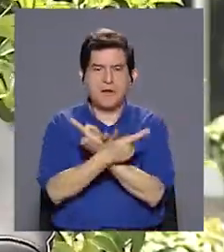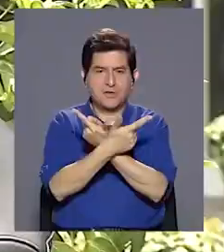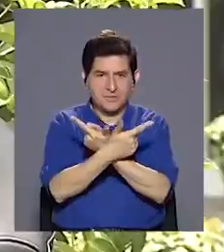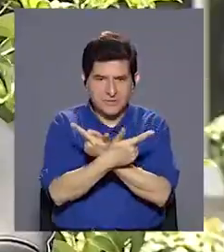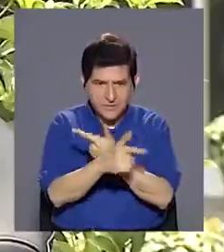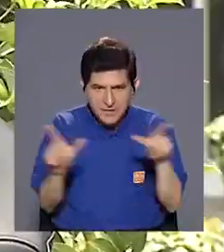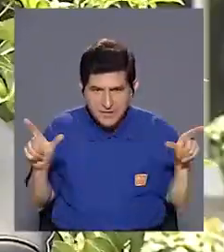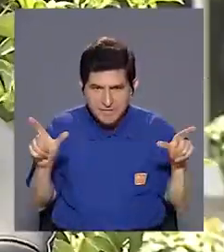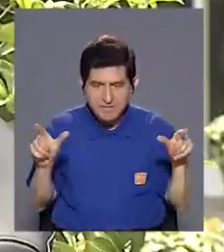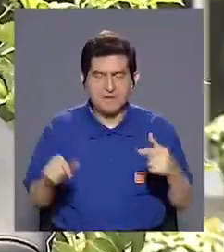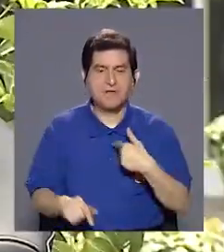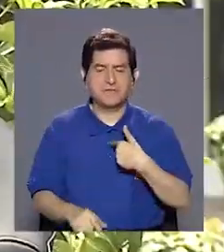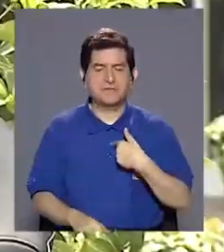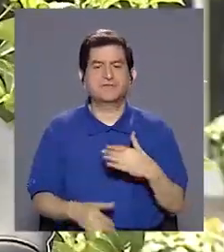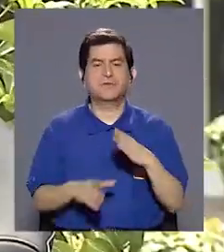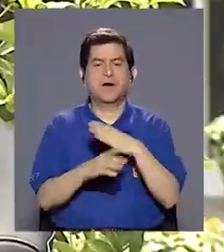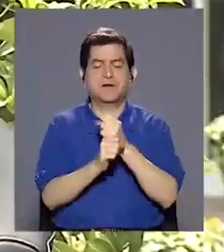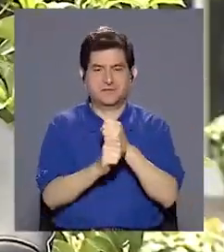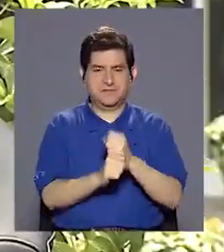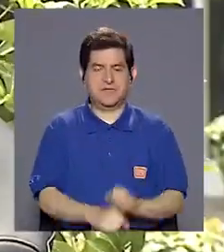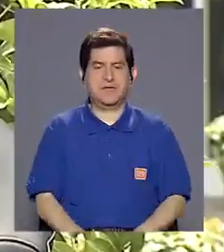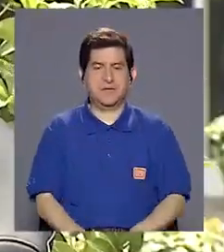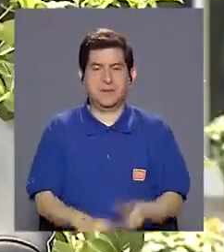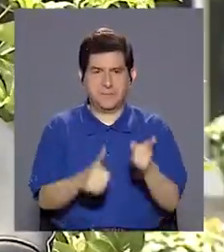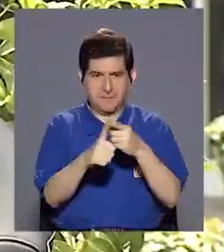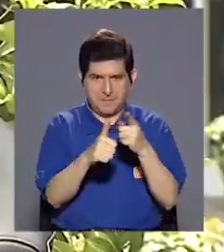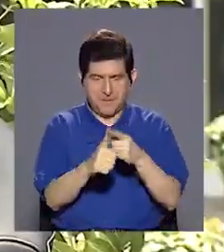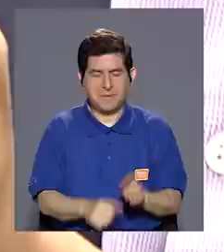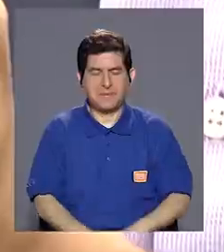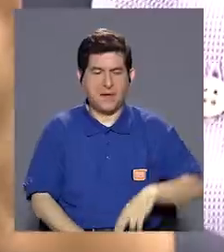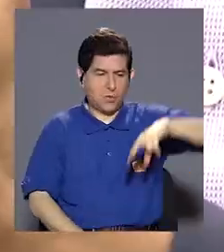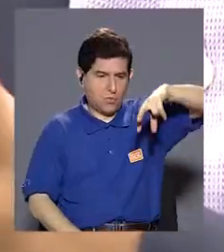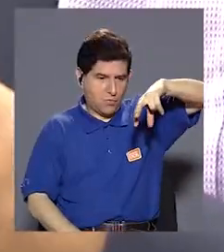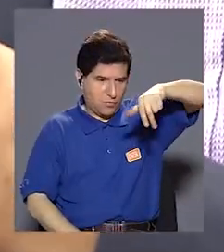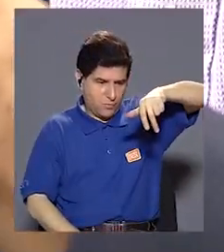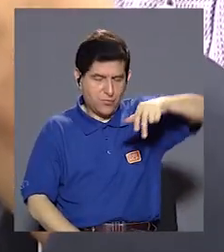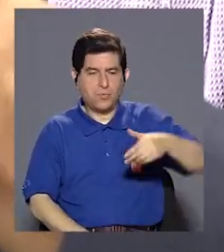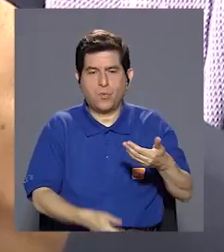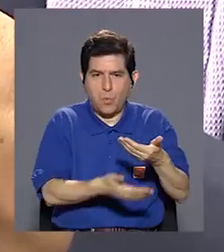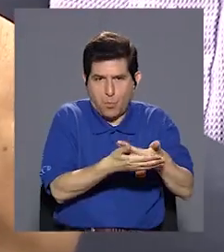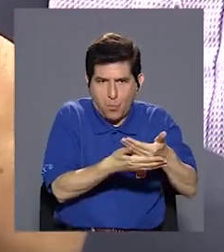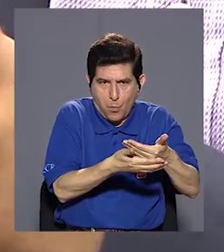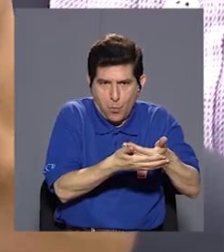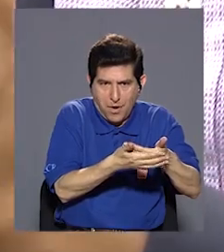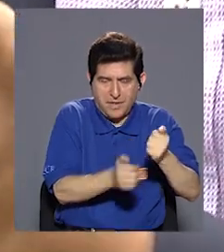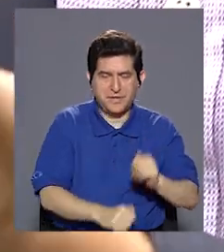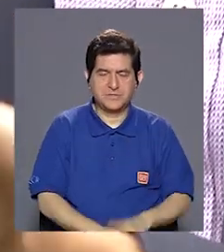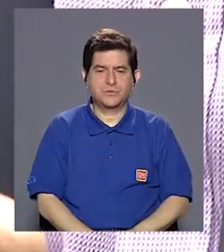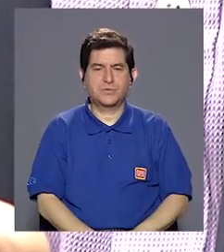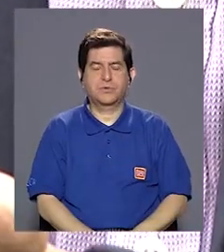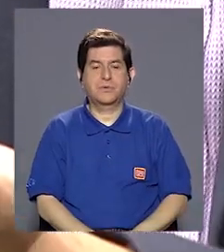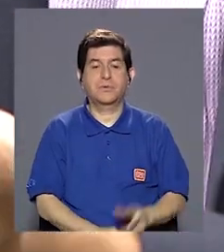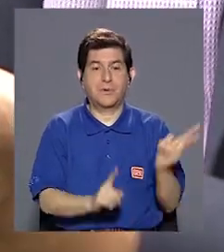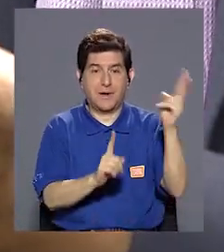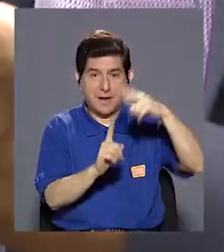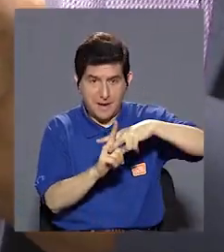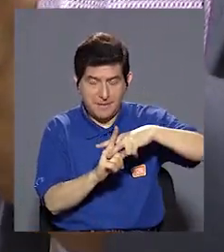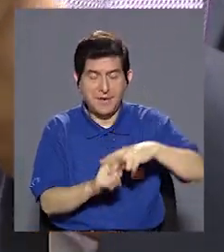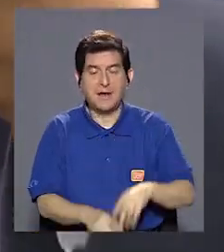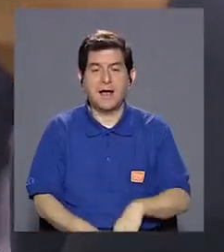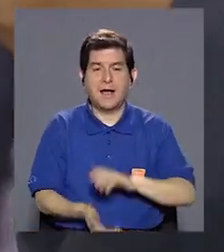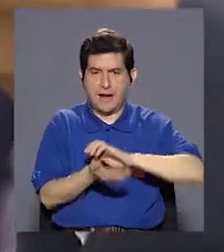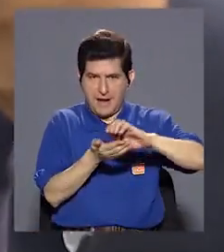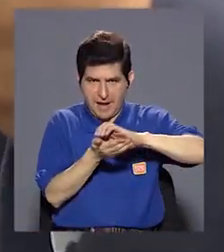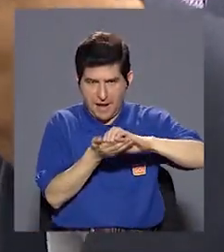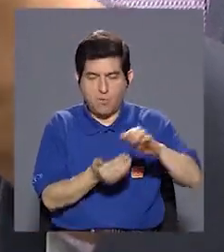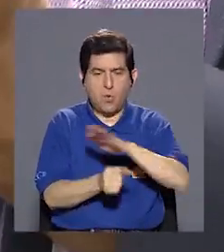libres, entonces voy a hacer lo siguiente. Primero las mojo, bueno, abro la llave, las mojo, aplico jabón, ¿verdad? Que tiene